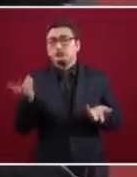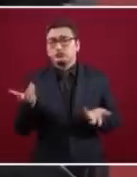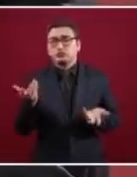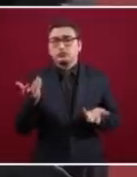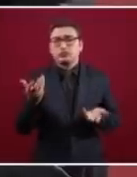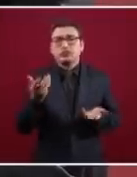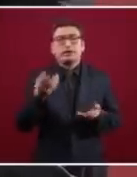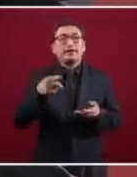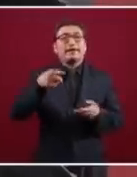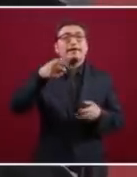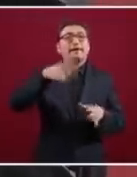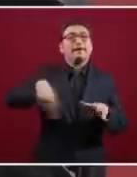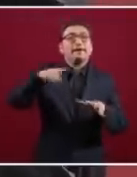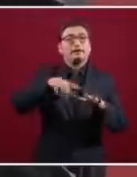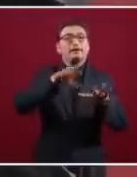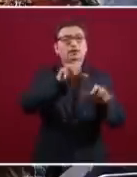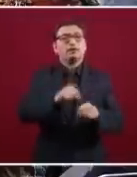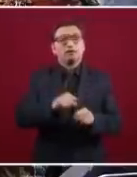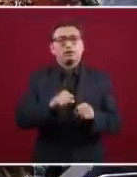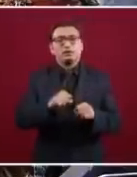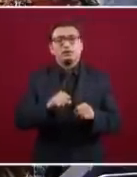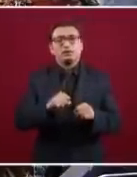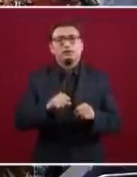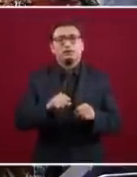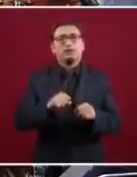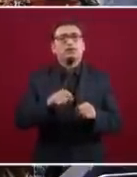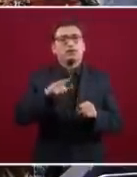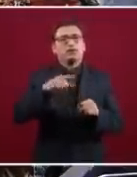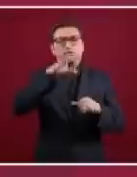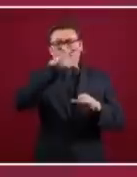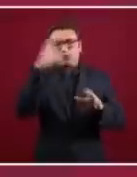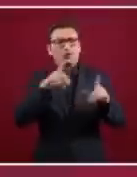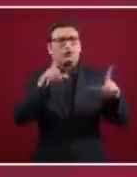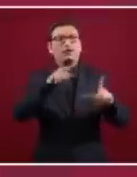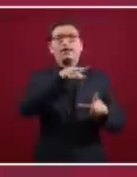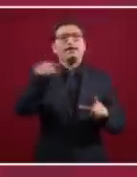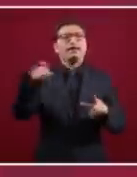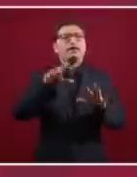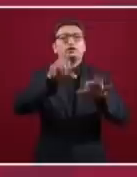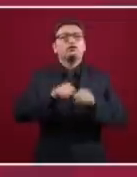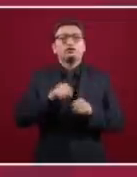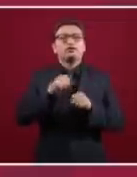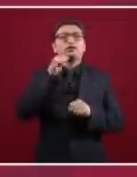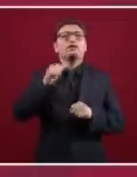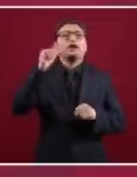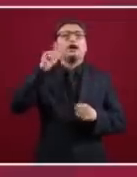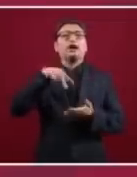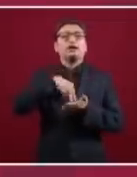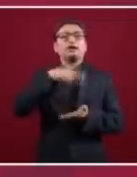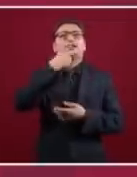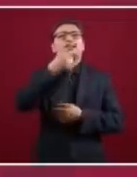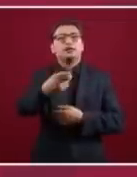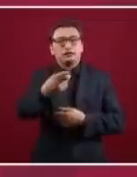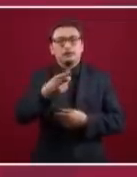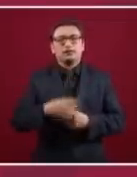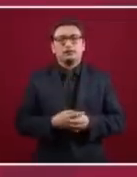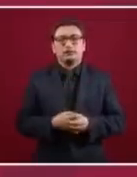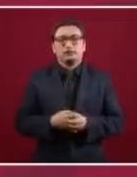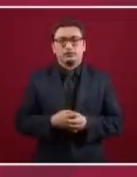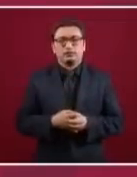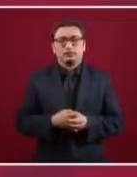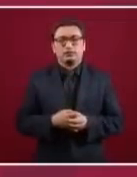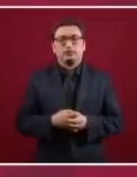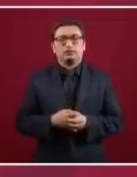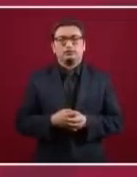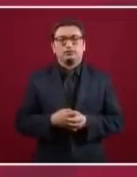que ellos van detenidos que ellos están detenidos y eso se dijo ayer si ayer se dijo nada